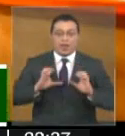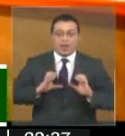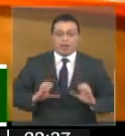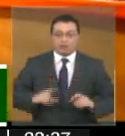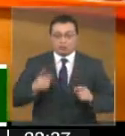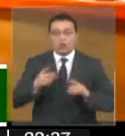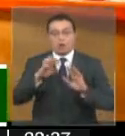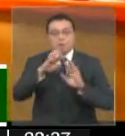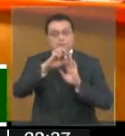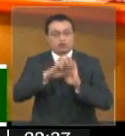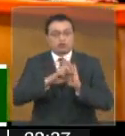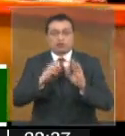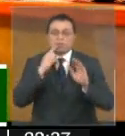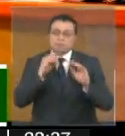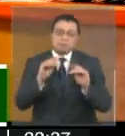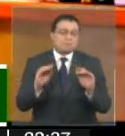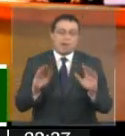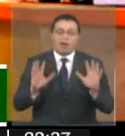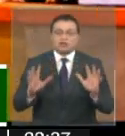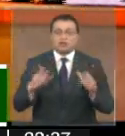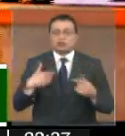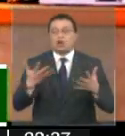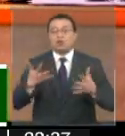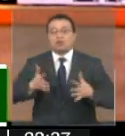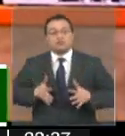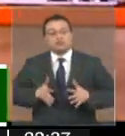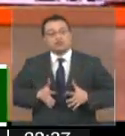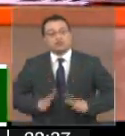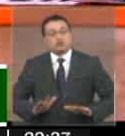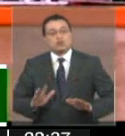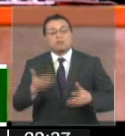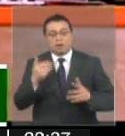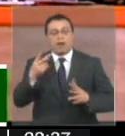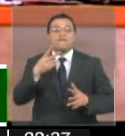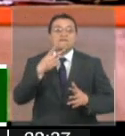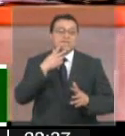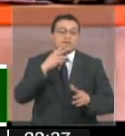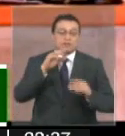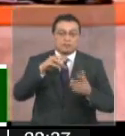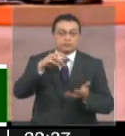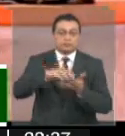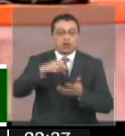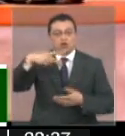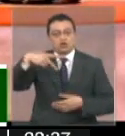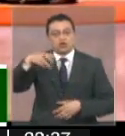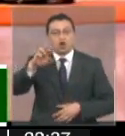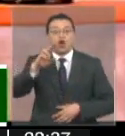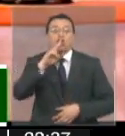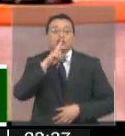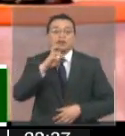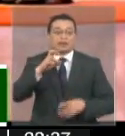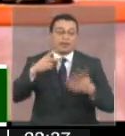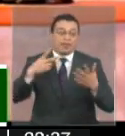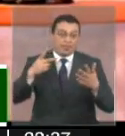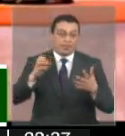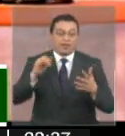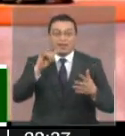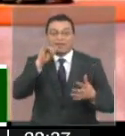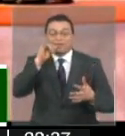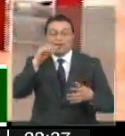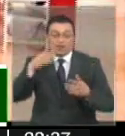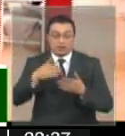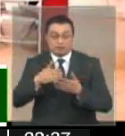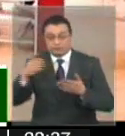Es un proyecto maravilloso que nació y vive en Asti, en el nordeste de